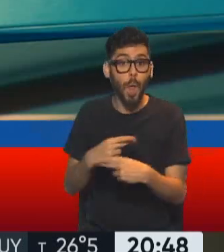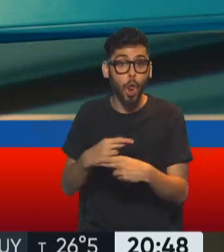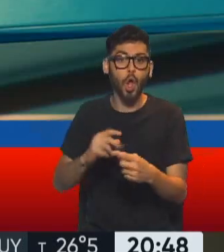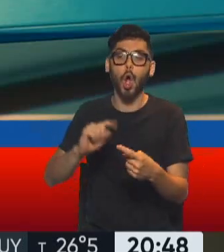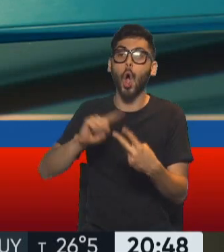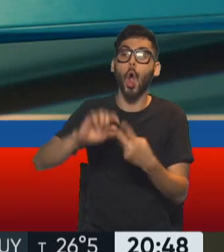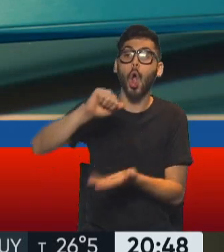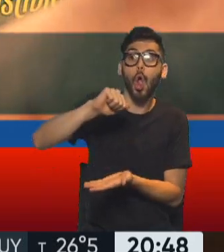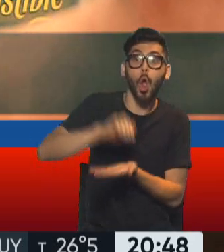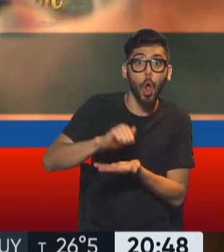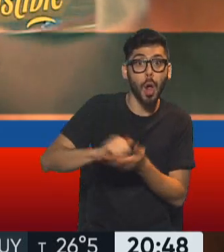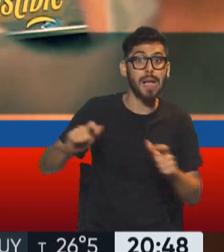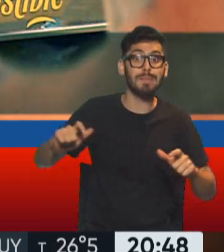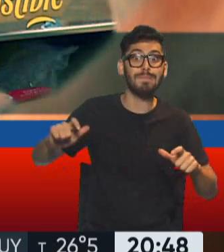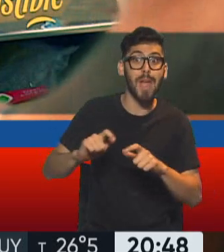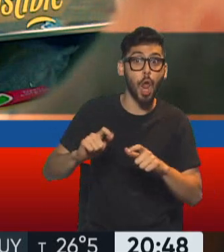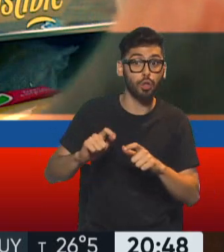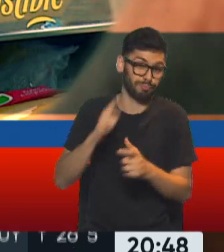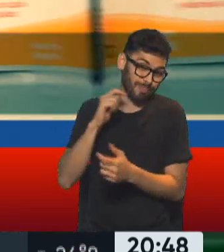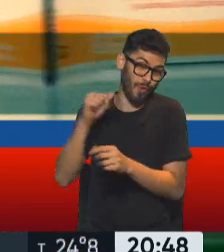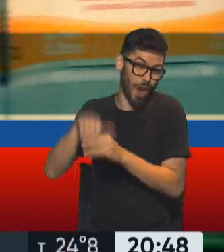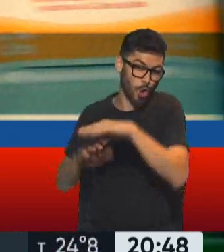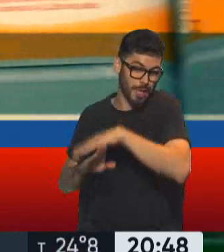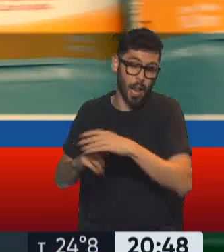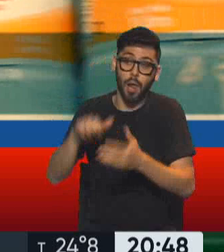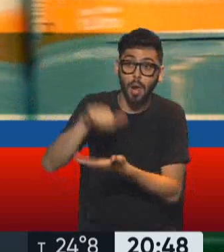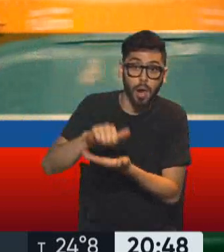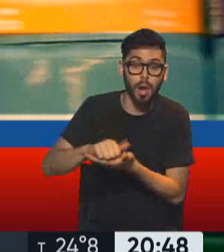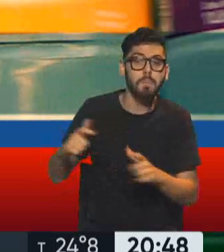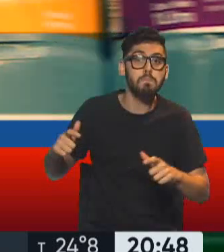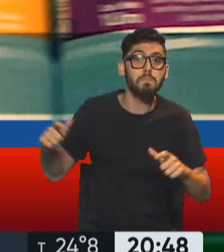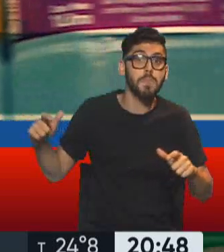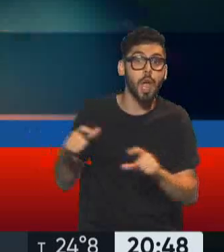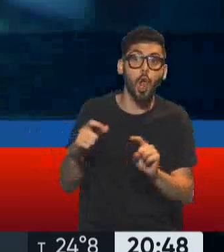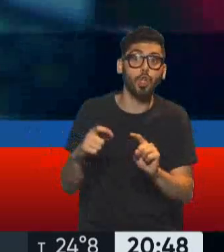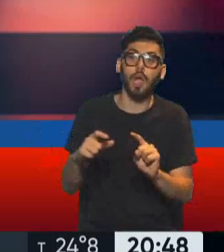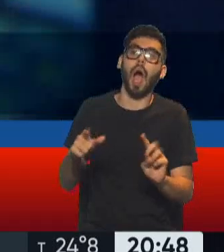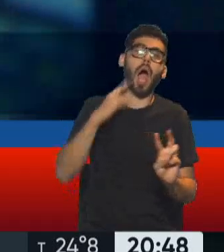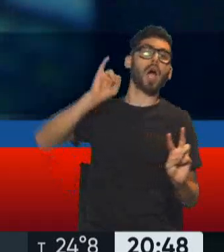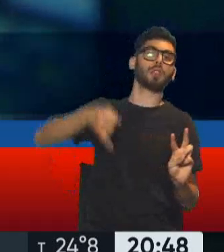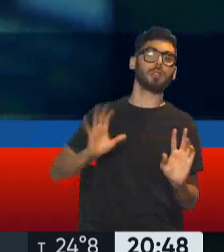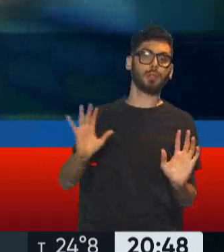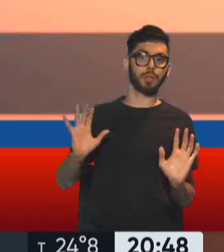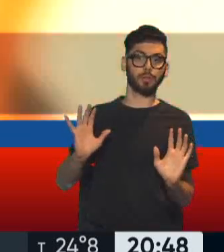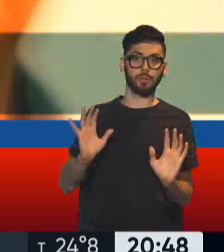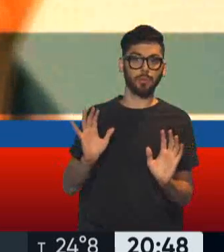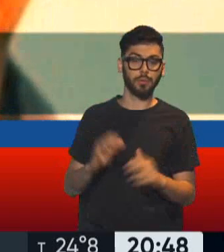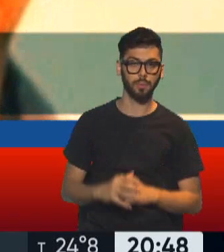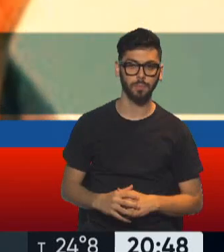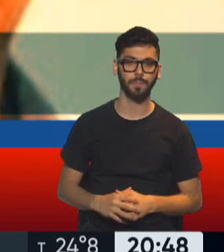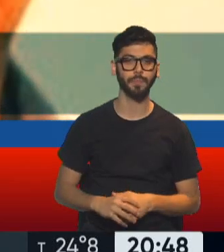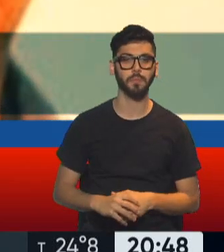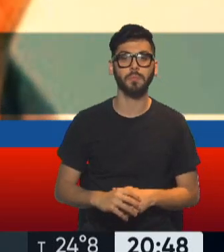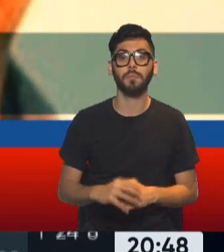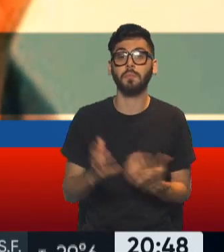de la emisión por parte del Banco Central, para estos sectores sirve como política para ordenar los precios.